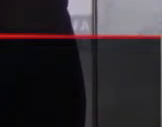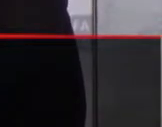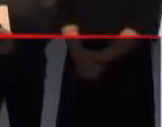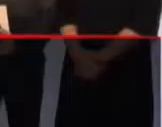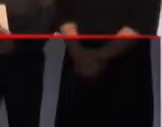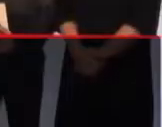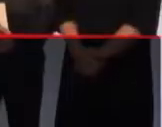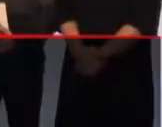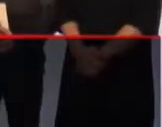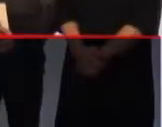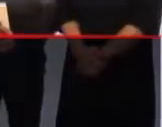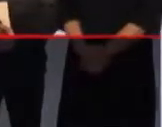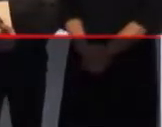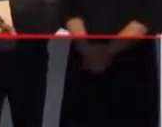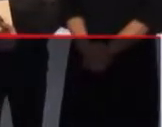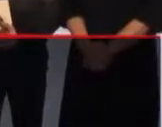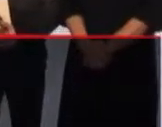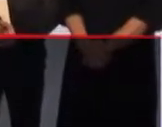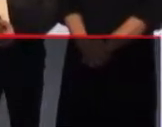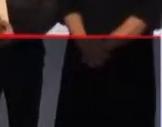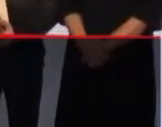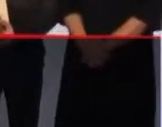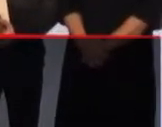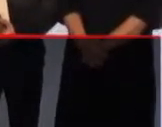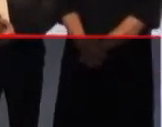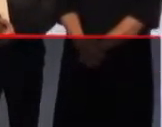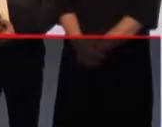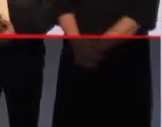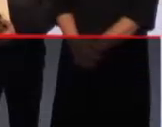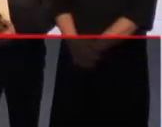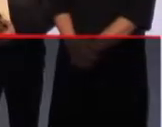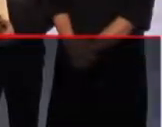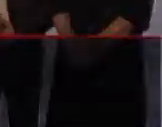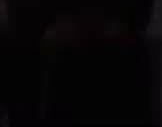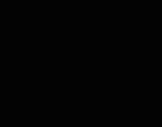el acto principal organizado por la Diputación para celebrar el Día Internacional del Euskera.